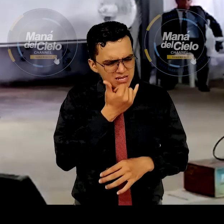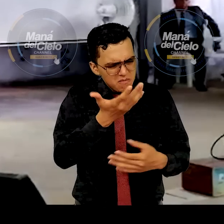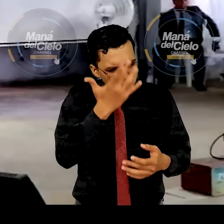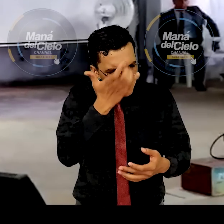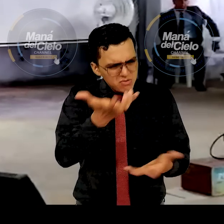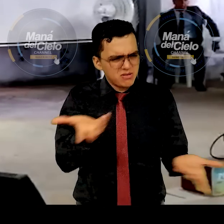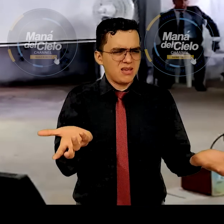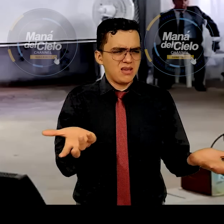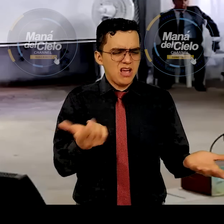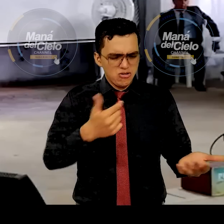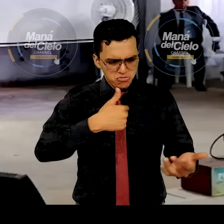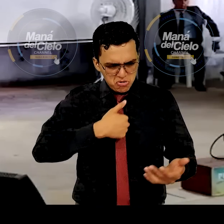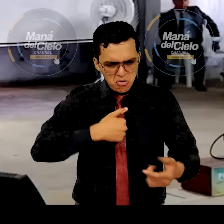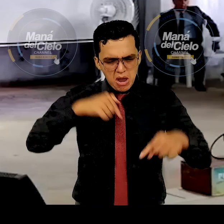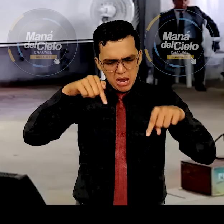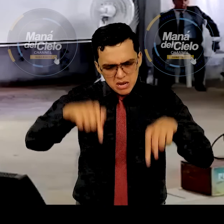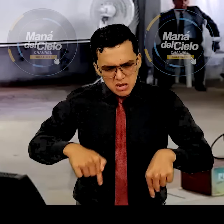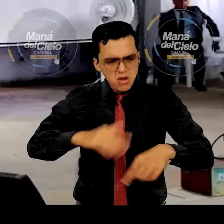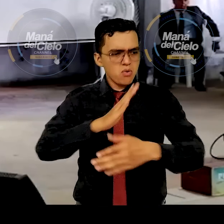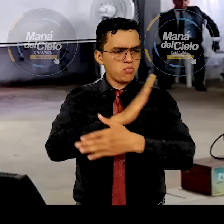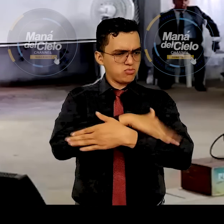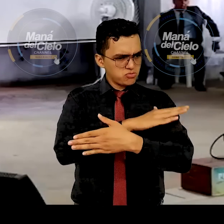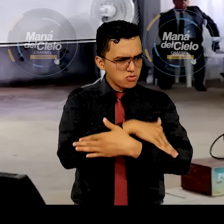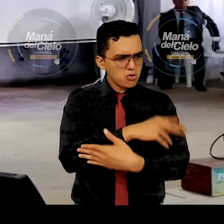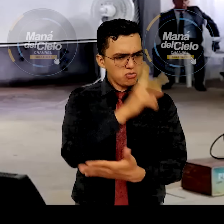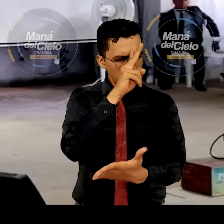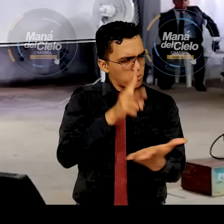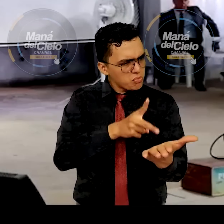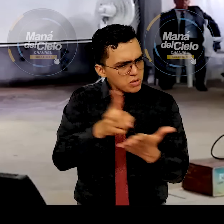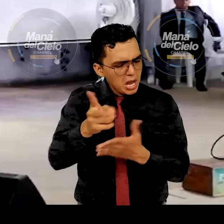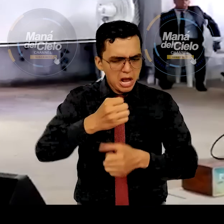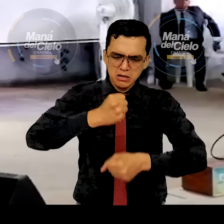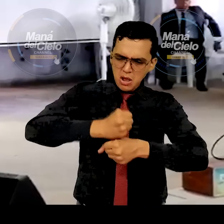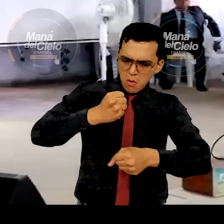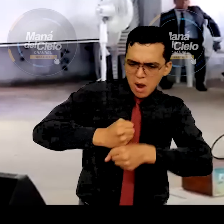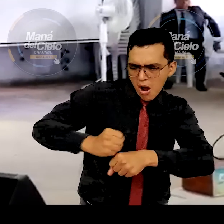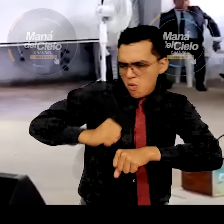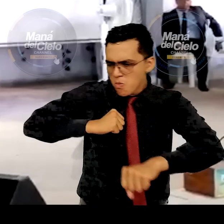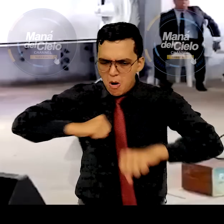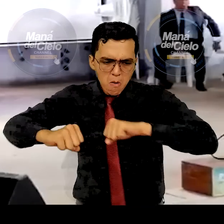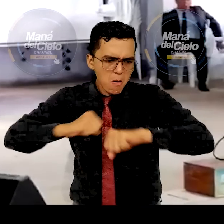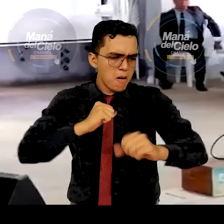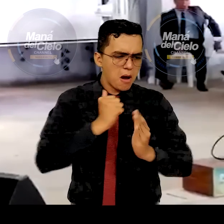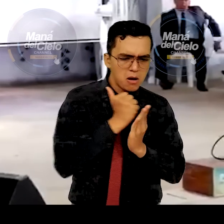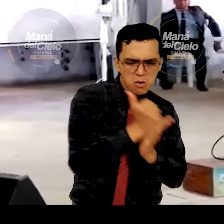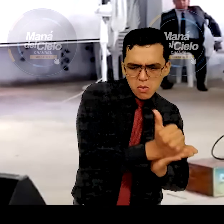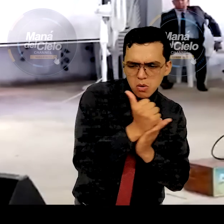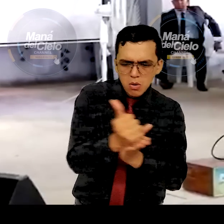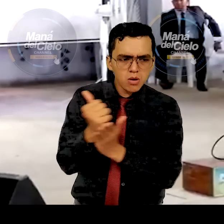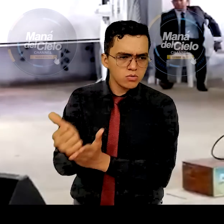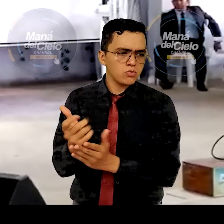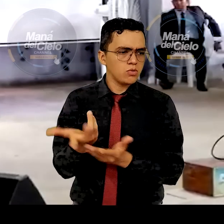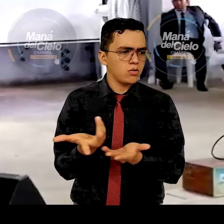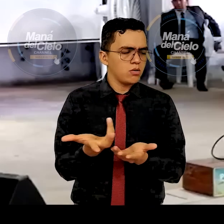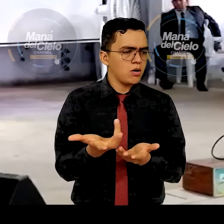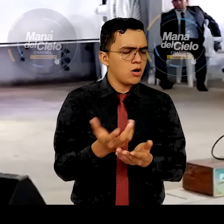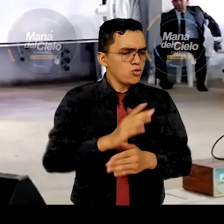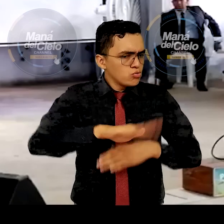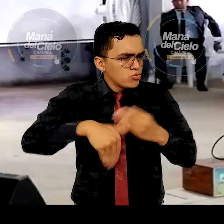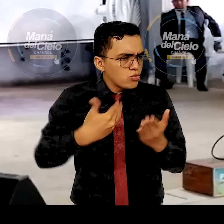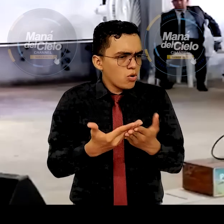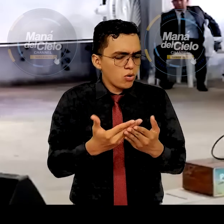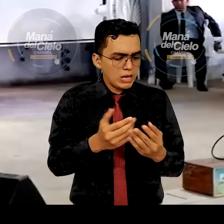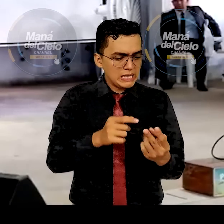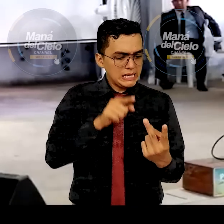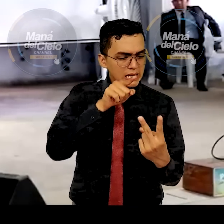aquí, soy fiel, hago mi trabajo, le colaboro, todo. Y este pícaro que se llevó la